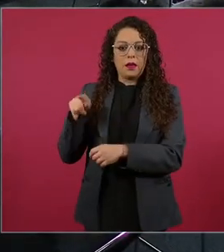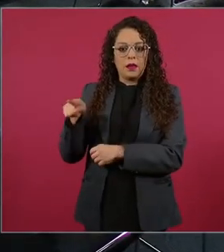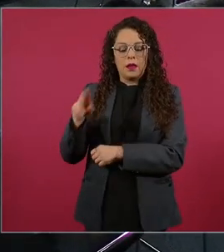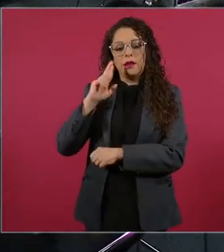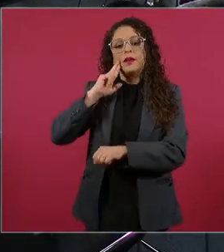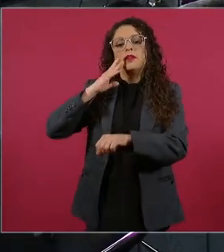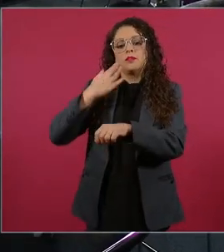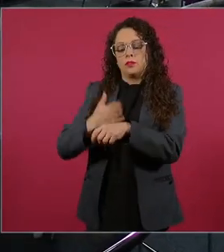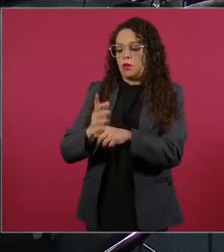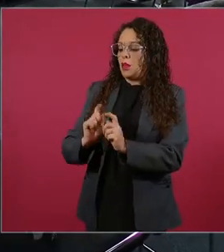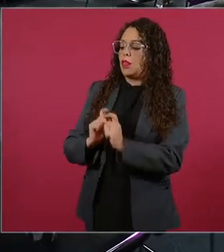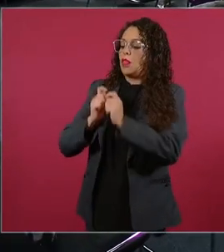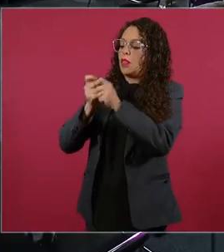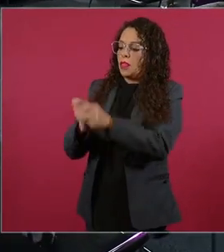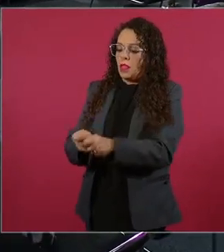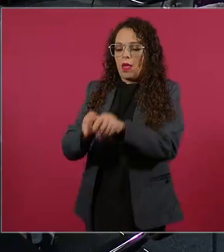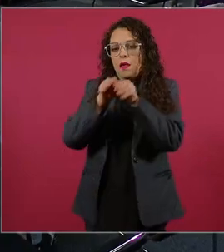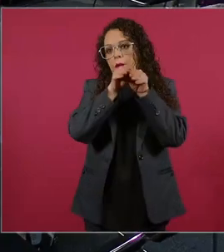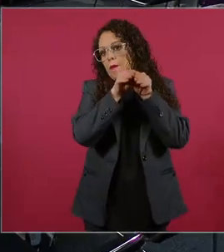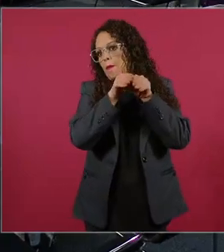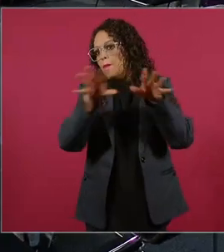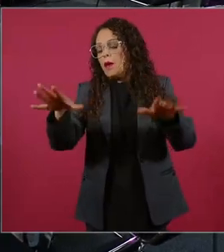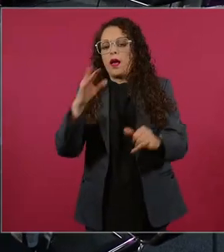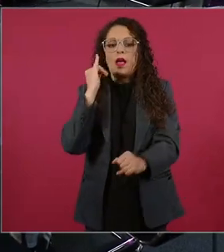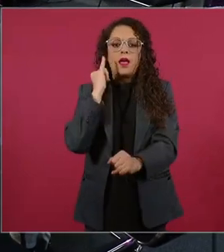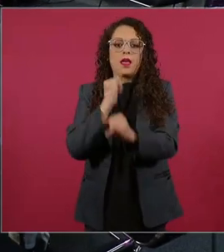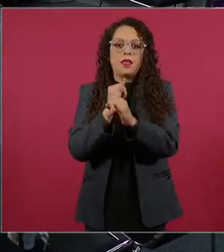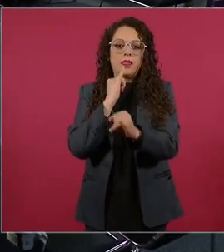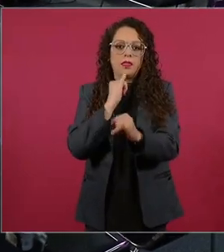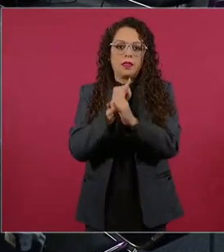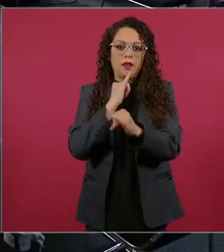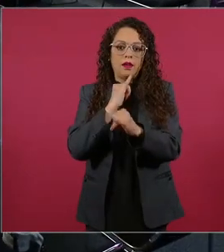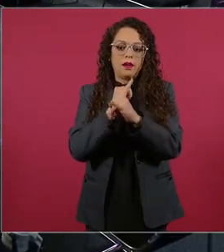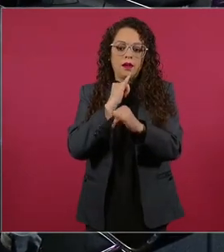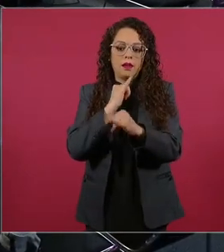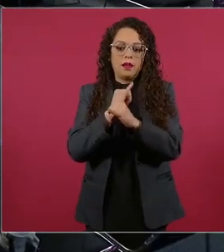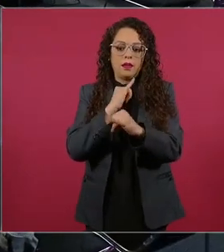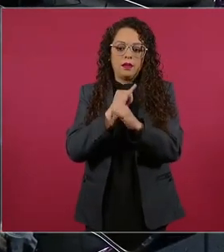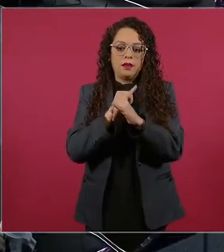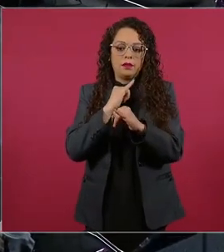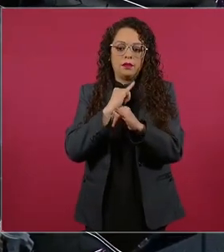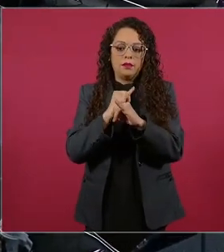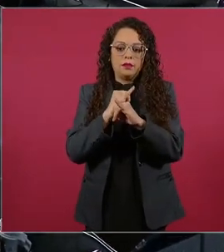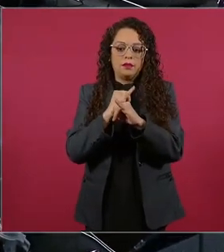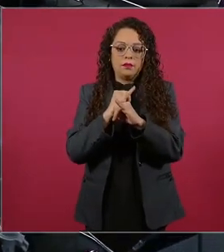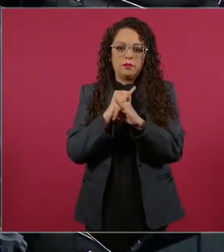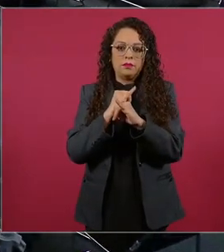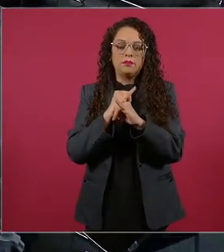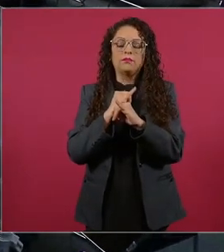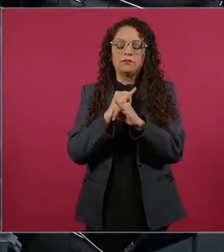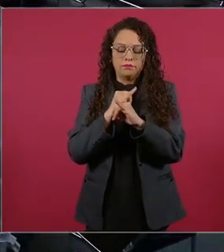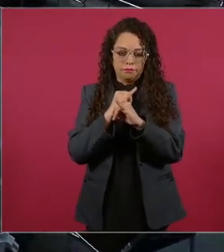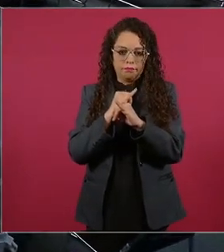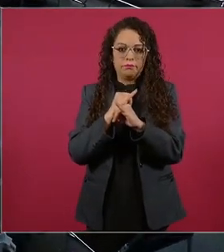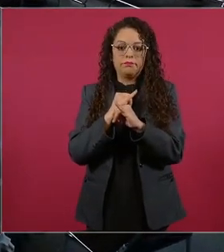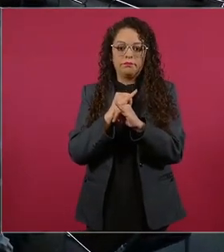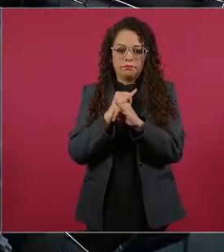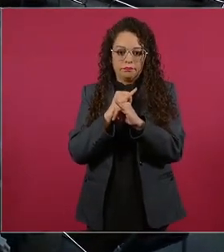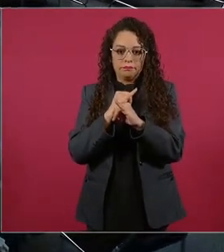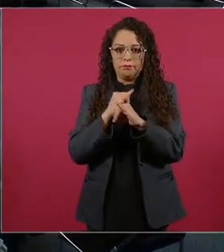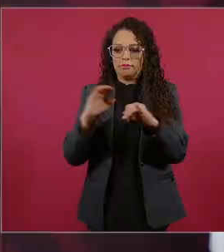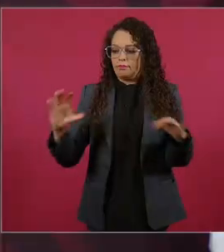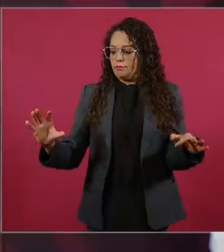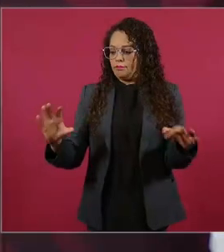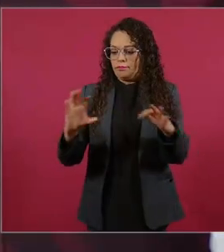suministrar el servicio de internet en todos los hogares. Va a depender de la Comisión